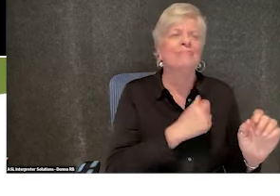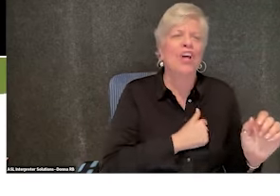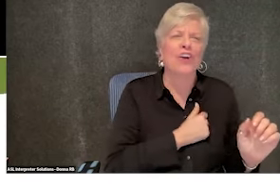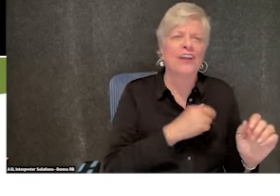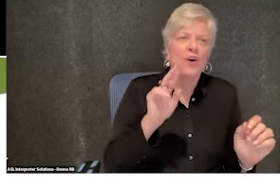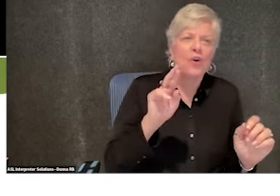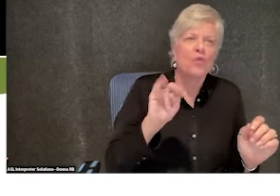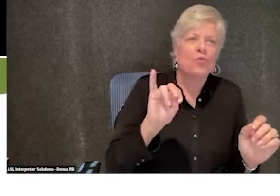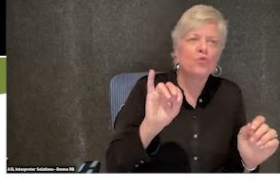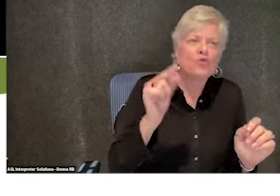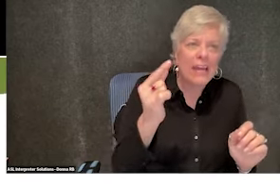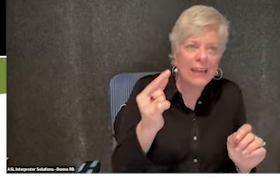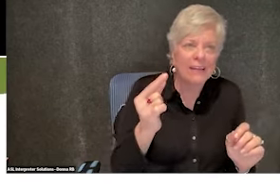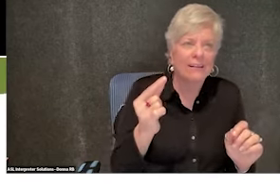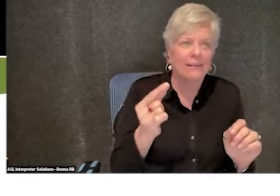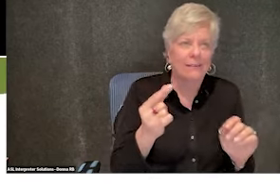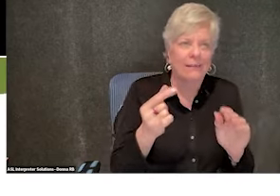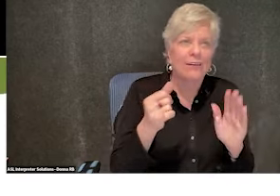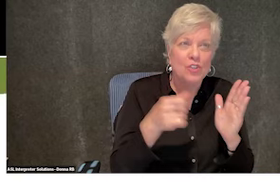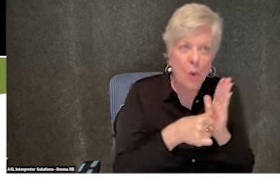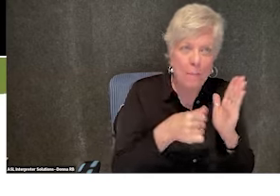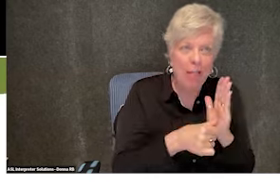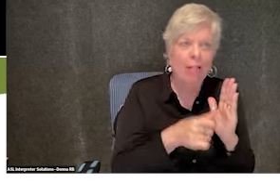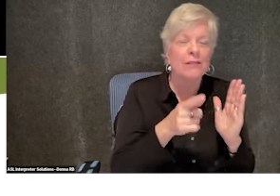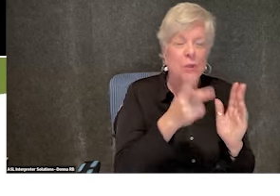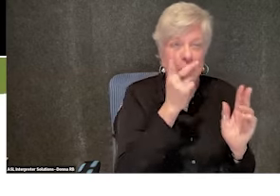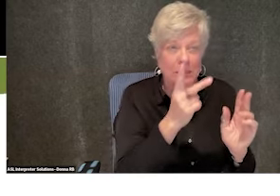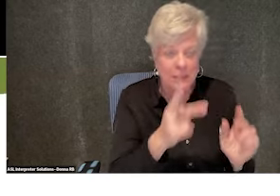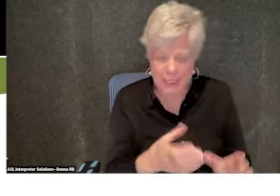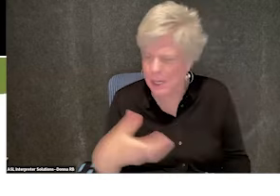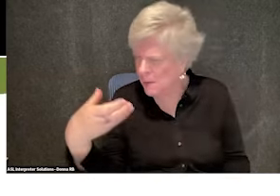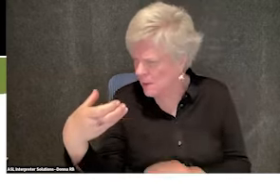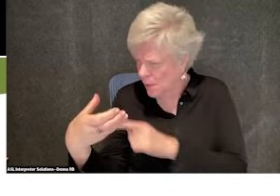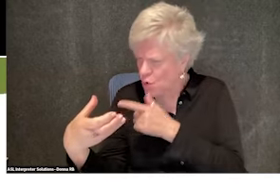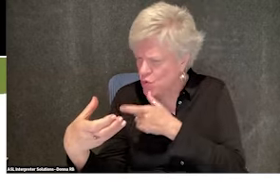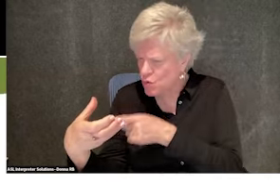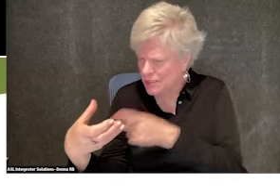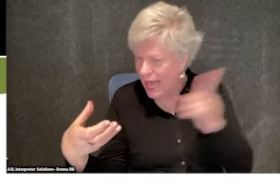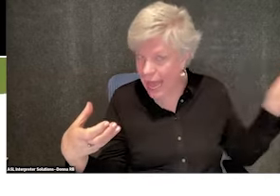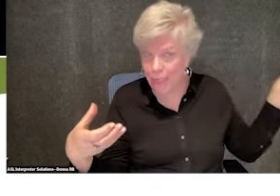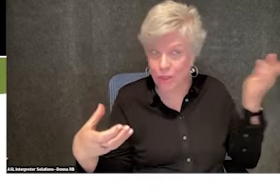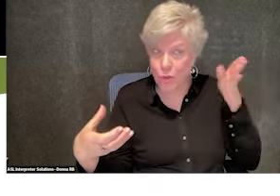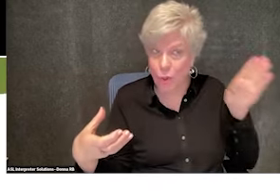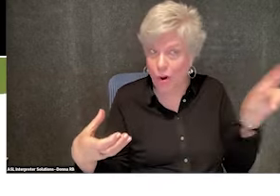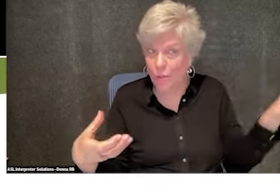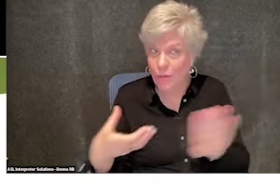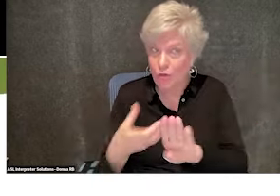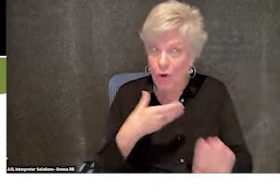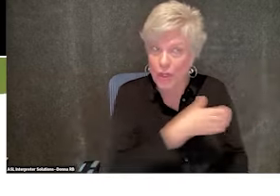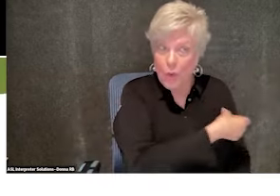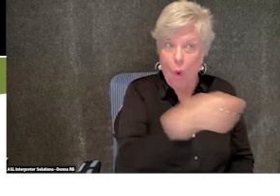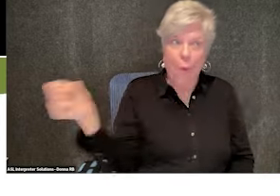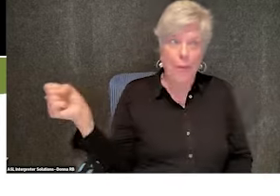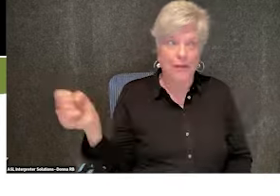utiliza algo de estos servicios? Sí, yo utilizo también mi propia